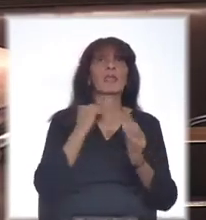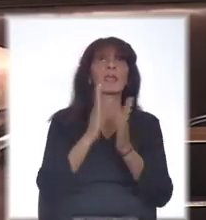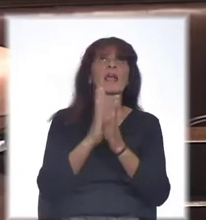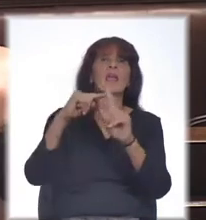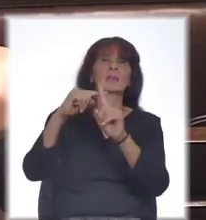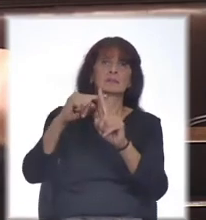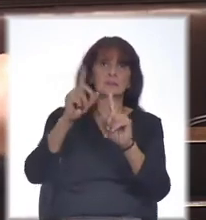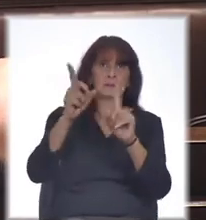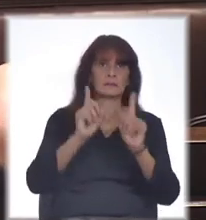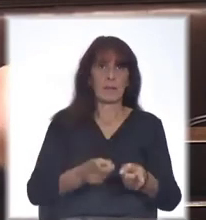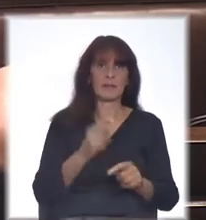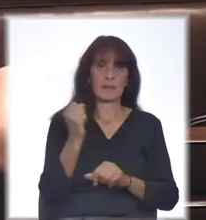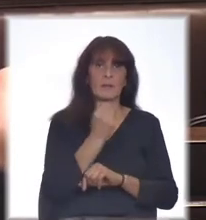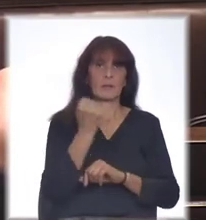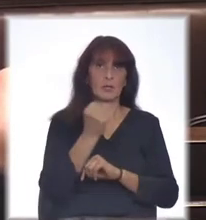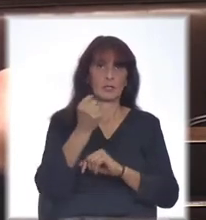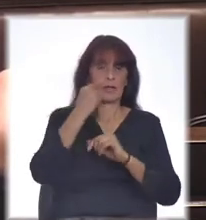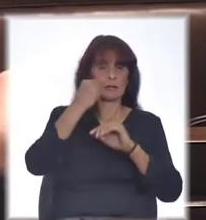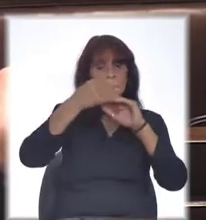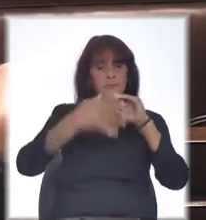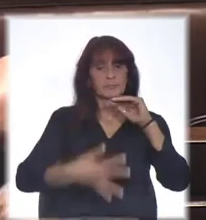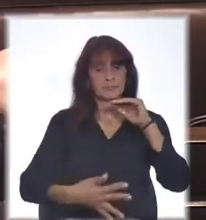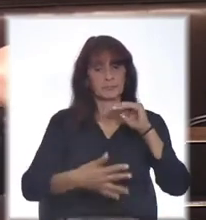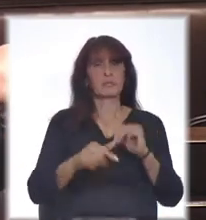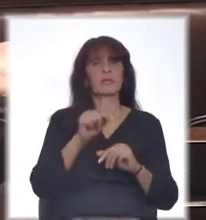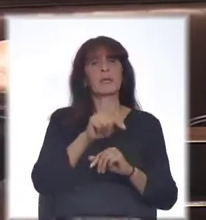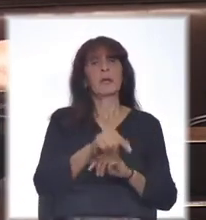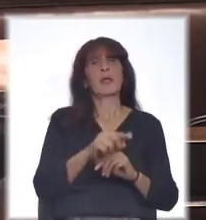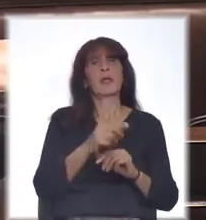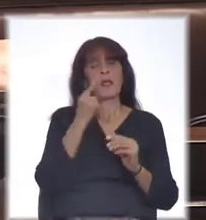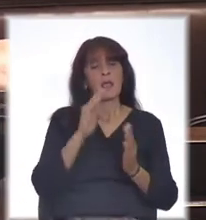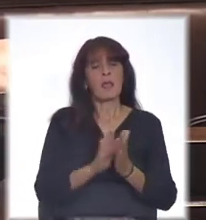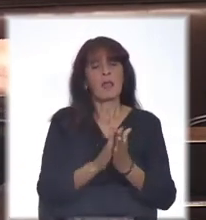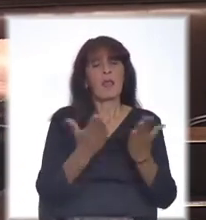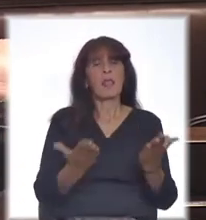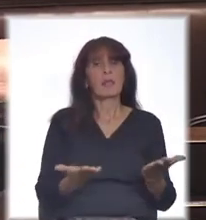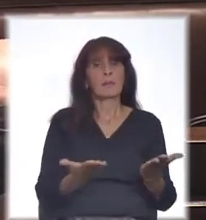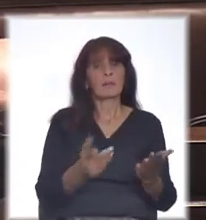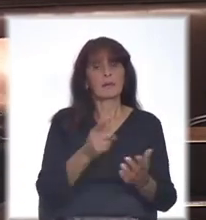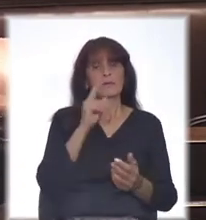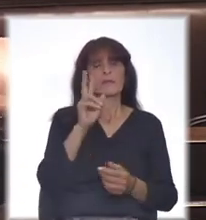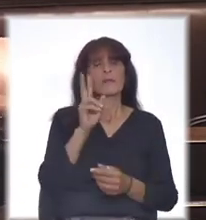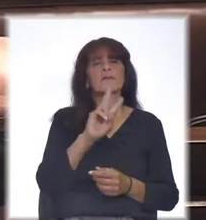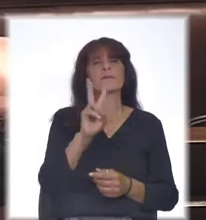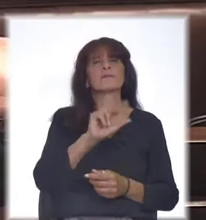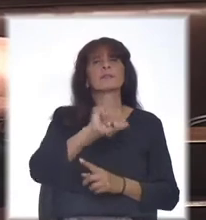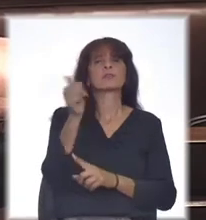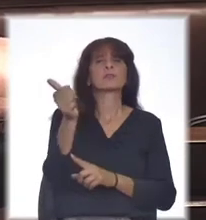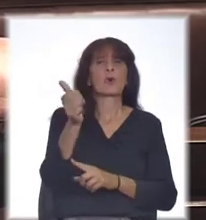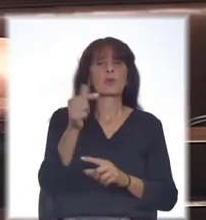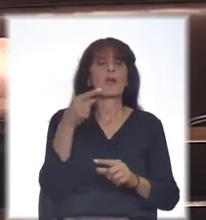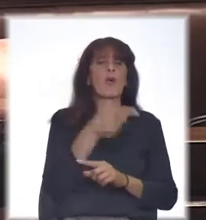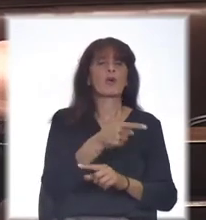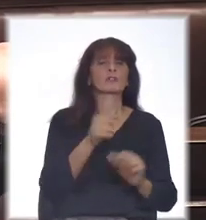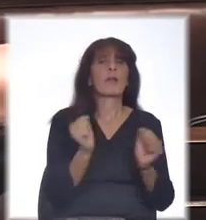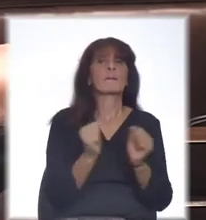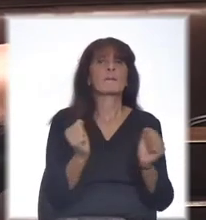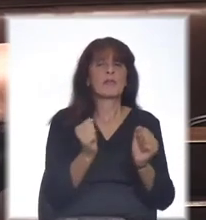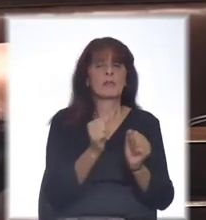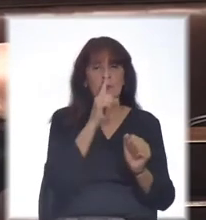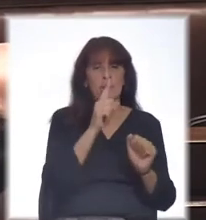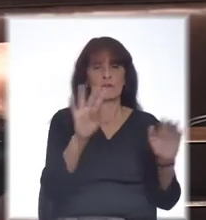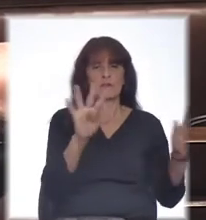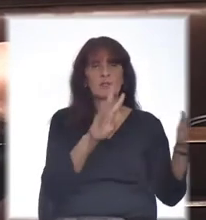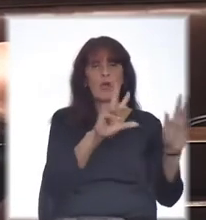también fue importante. En el libro La victoria contra el miedo, la campaña del plebiscito de 1980